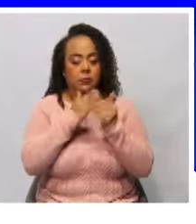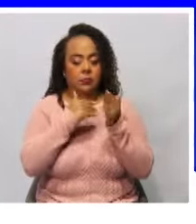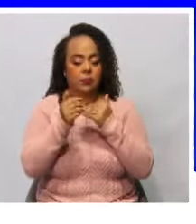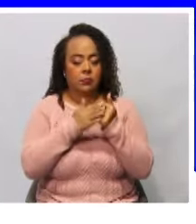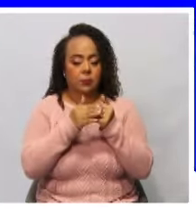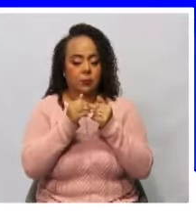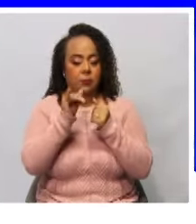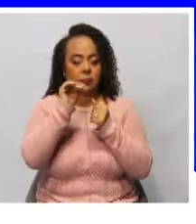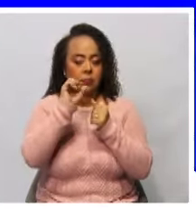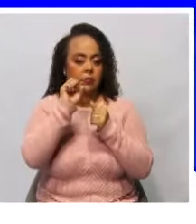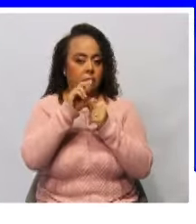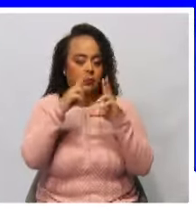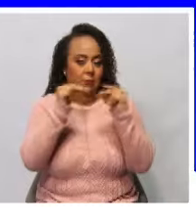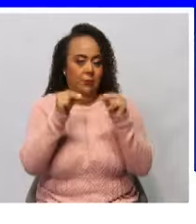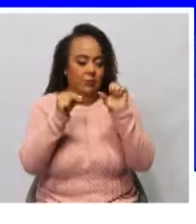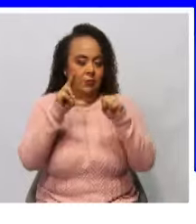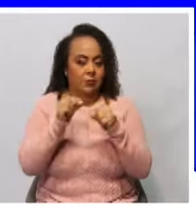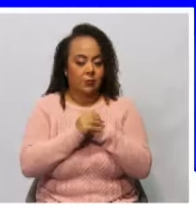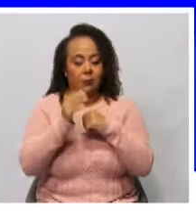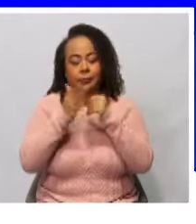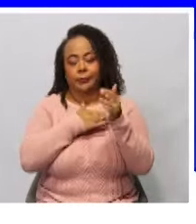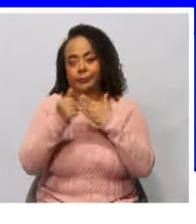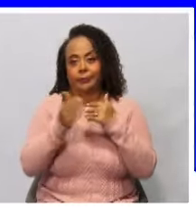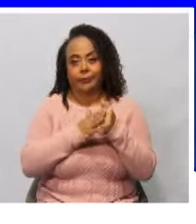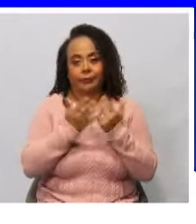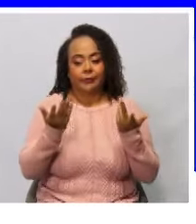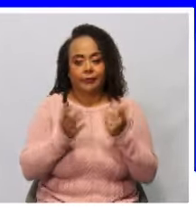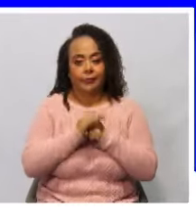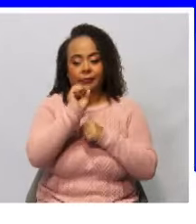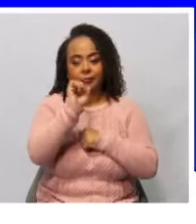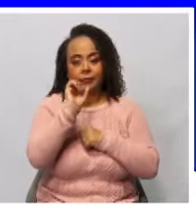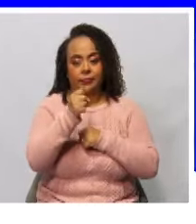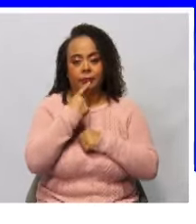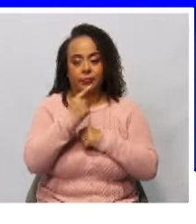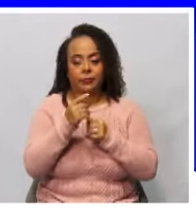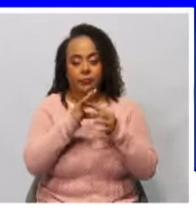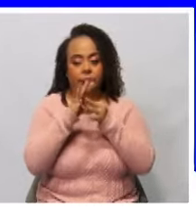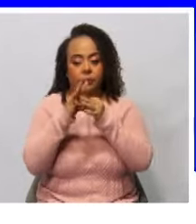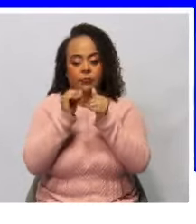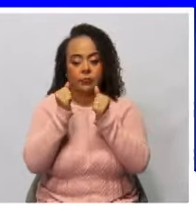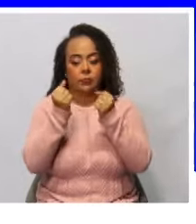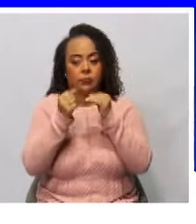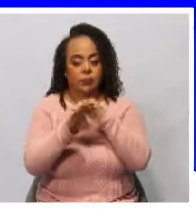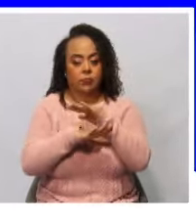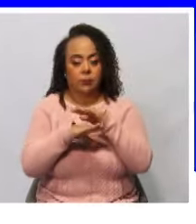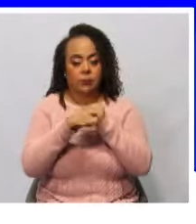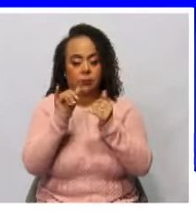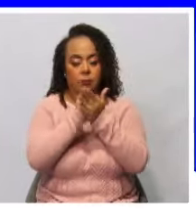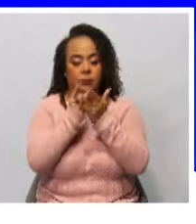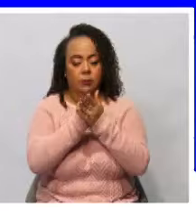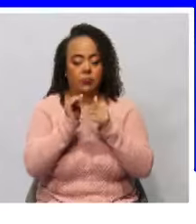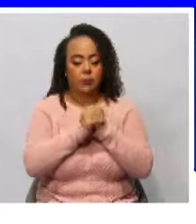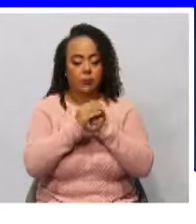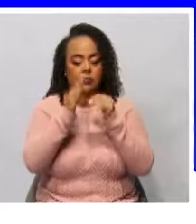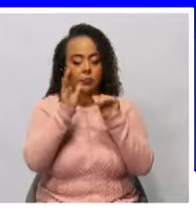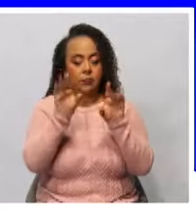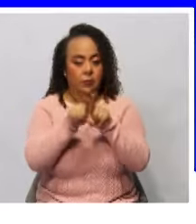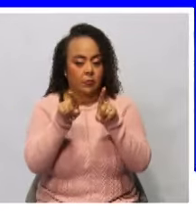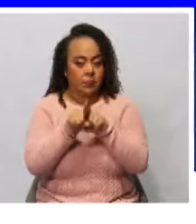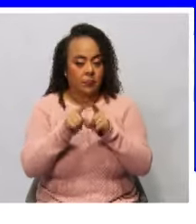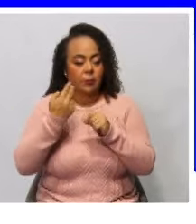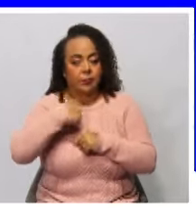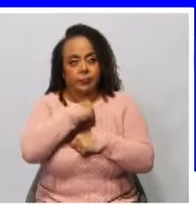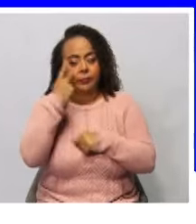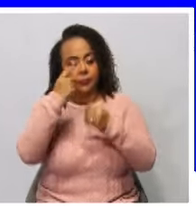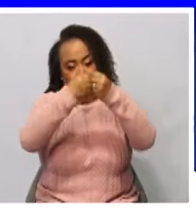Nicaragua. Bueno, no hay que desconocer que también viene de la mano con la parte económica muy sustentable, porque también eso es, Y que se ocupa. hemos visto un montón